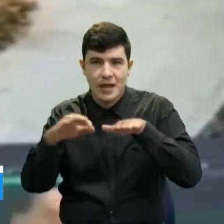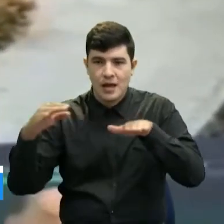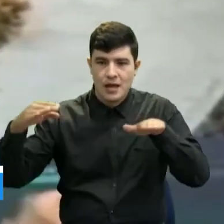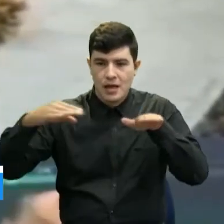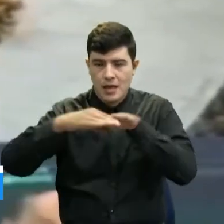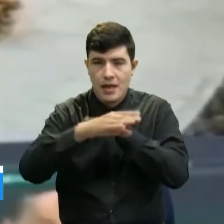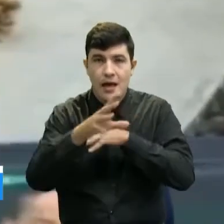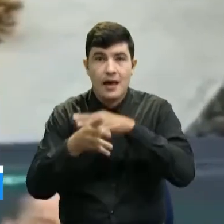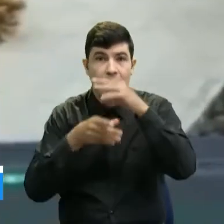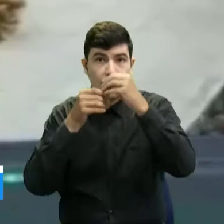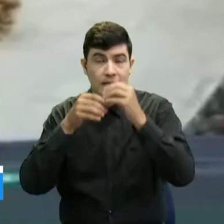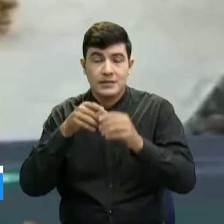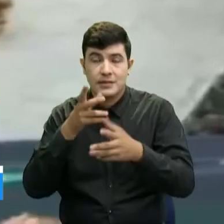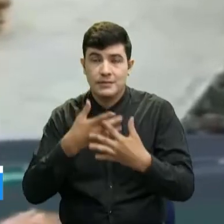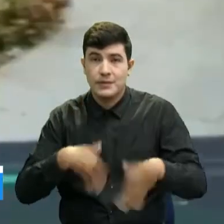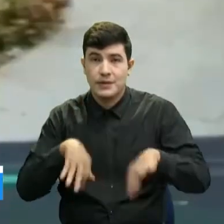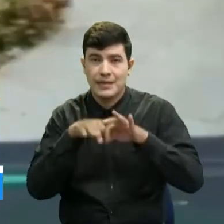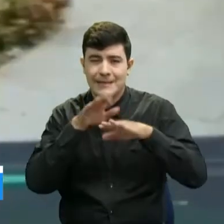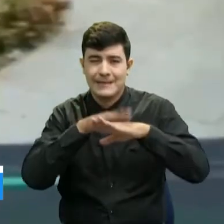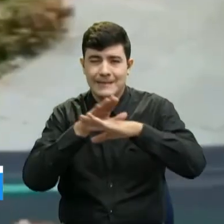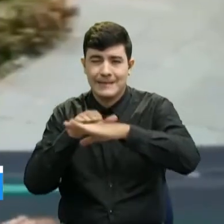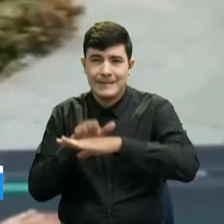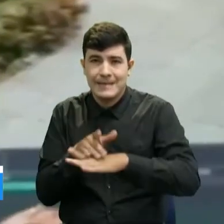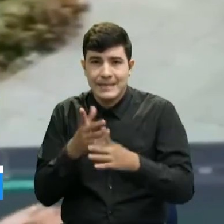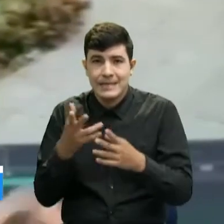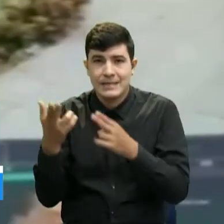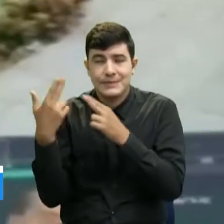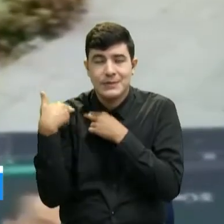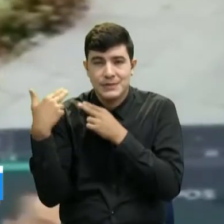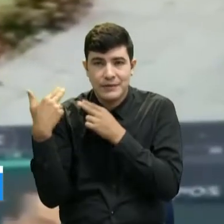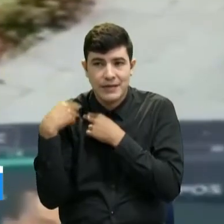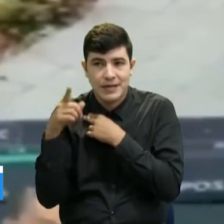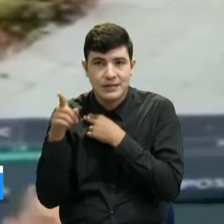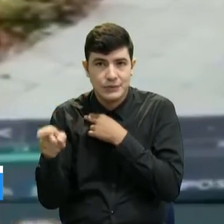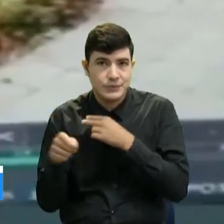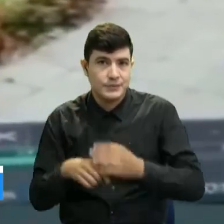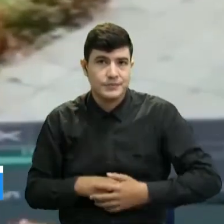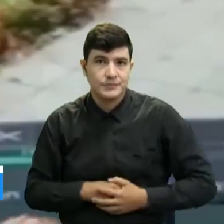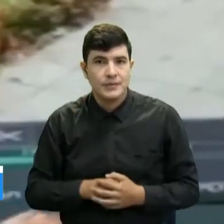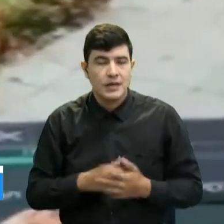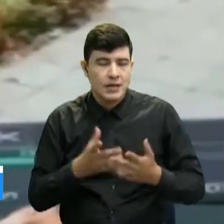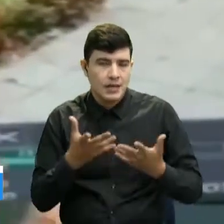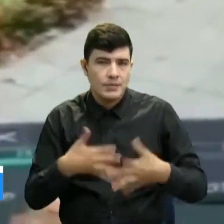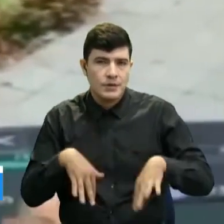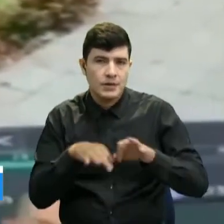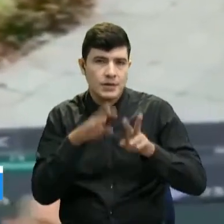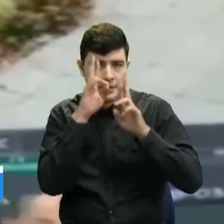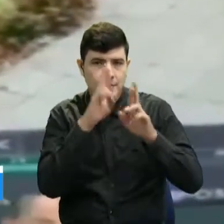responsabilidad en este siniestro que no deja, insistimos, personas lesionadas.